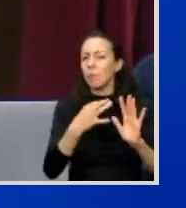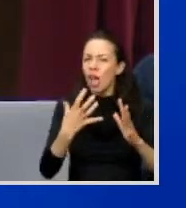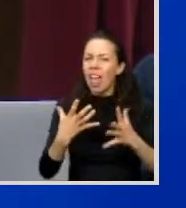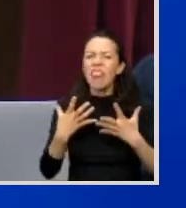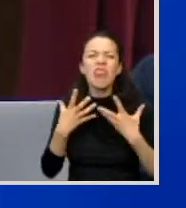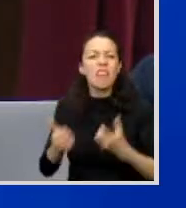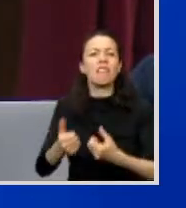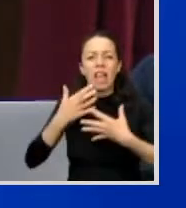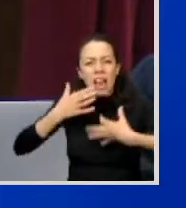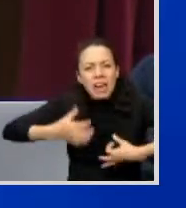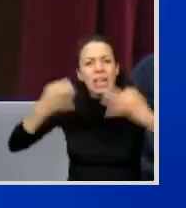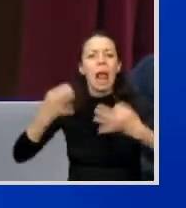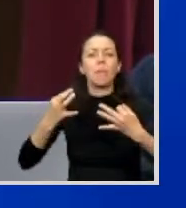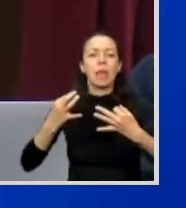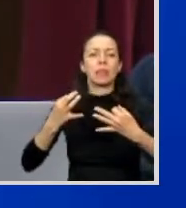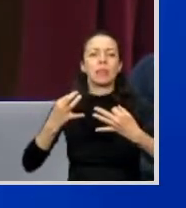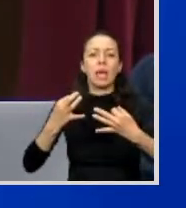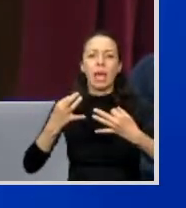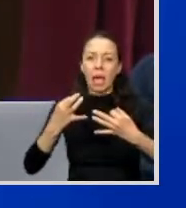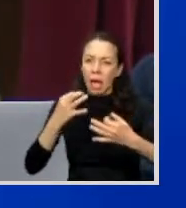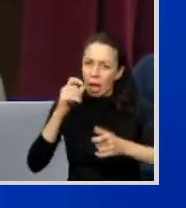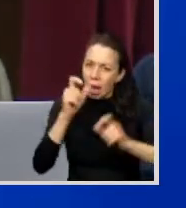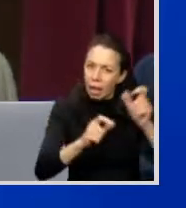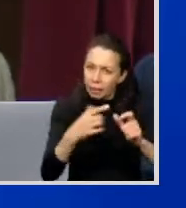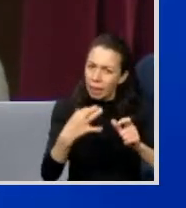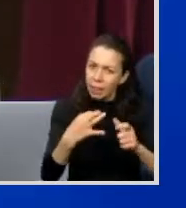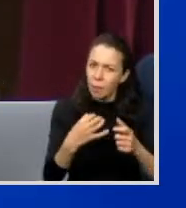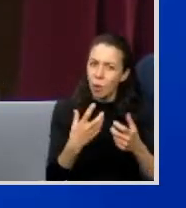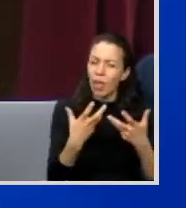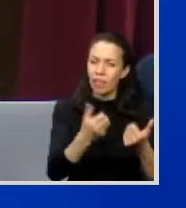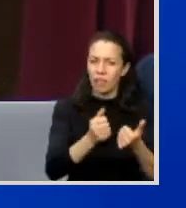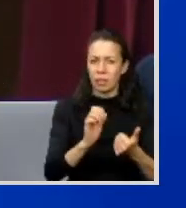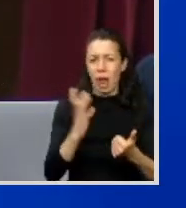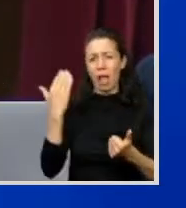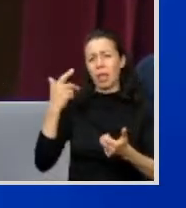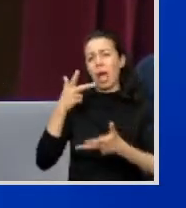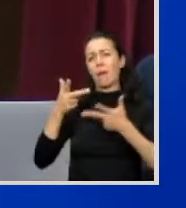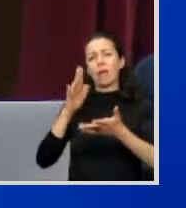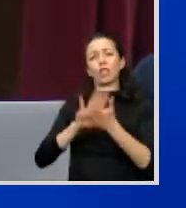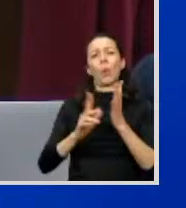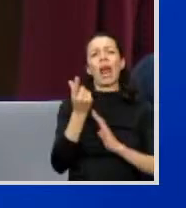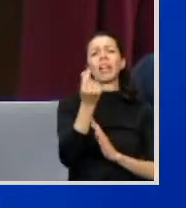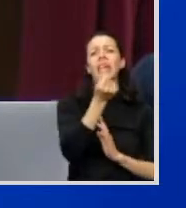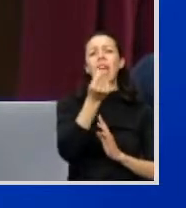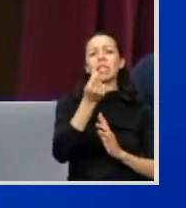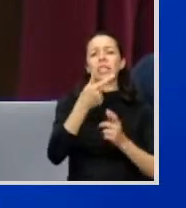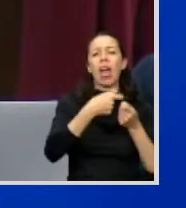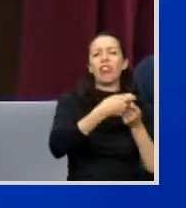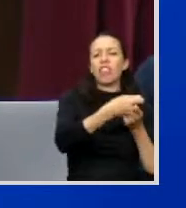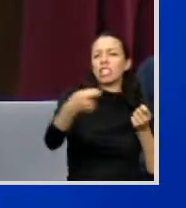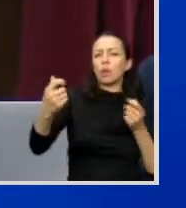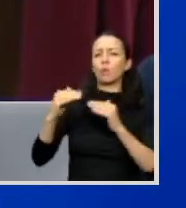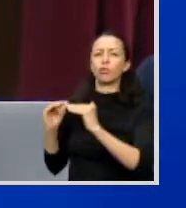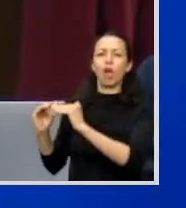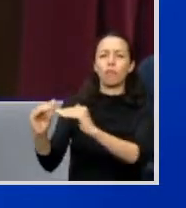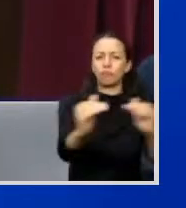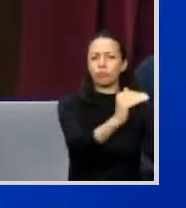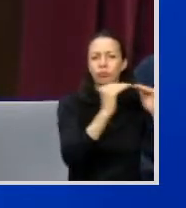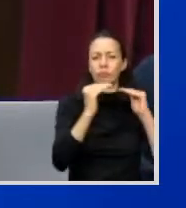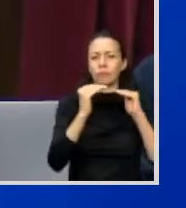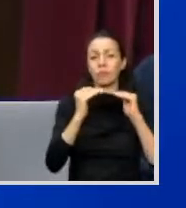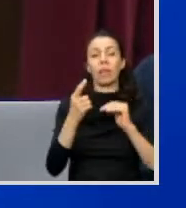que a mí me gustaría muchísimo, porque yo creo que es tiempo en que la Unión Cívica Radical